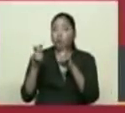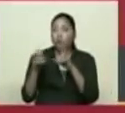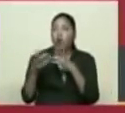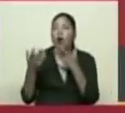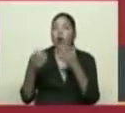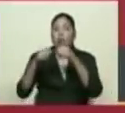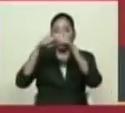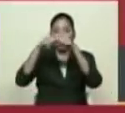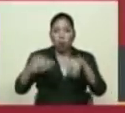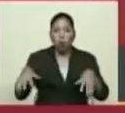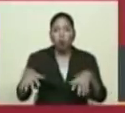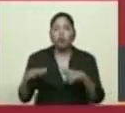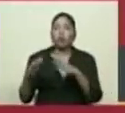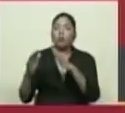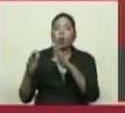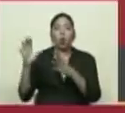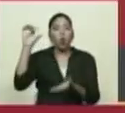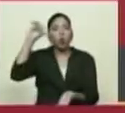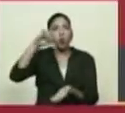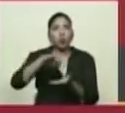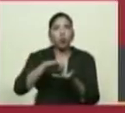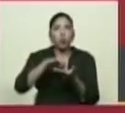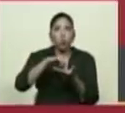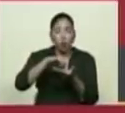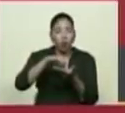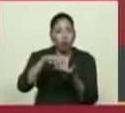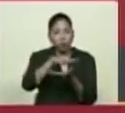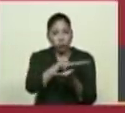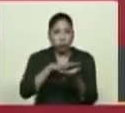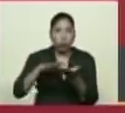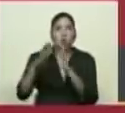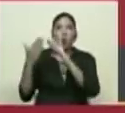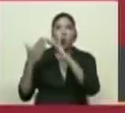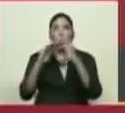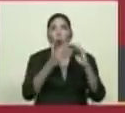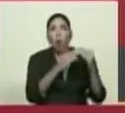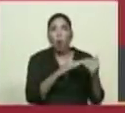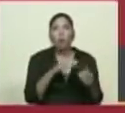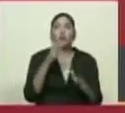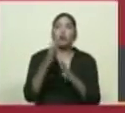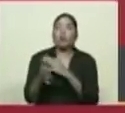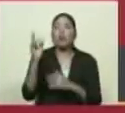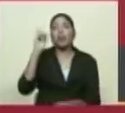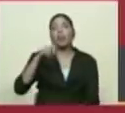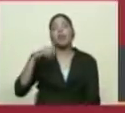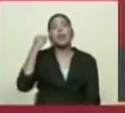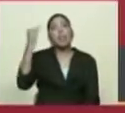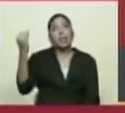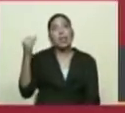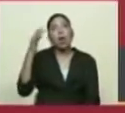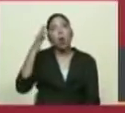las ciudades comunales, de las comunas, de los consejos comunales.